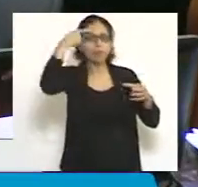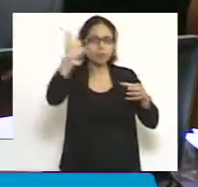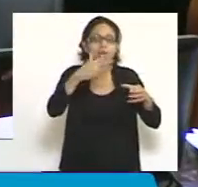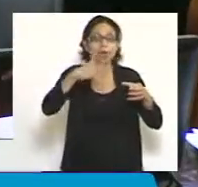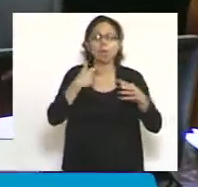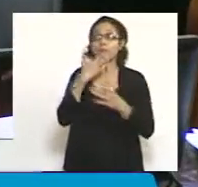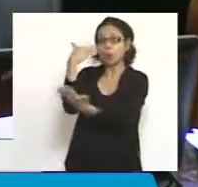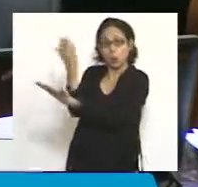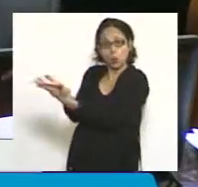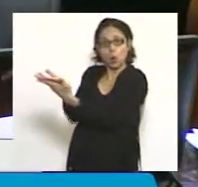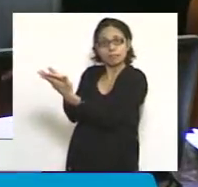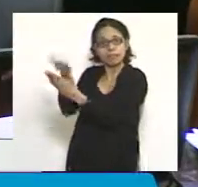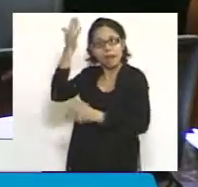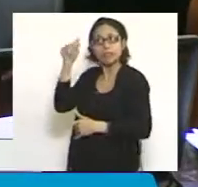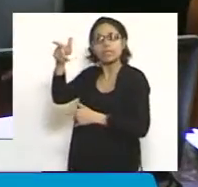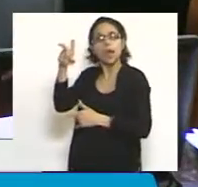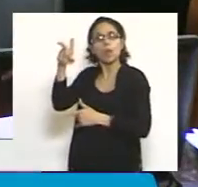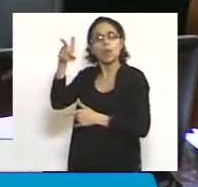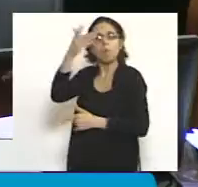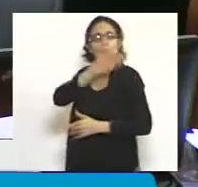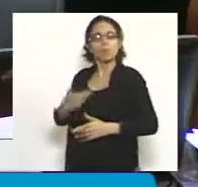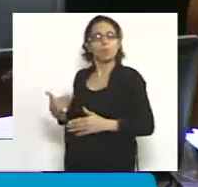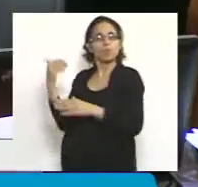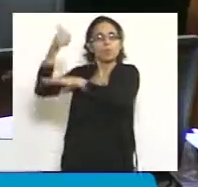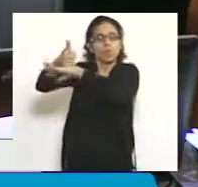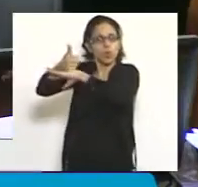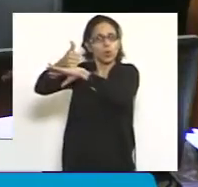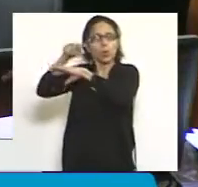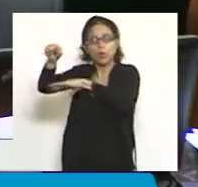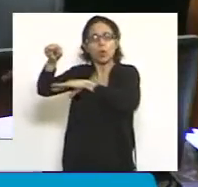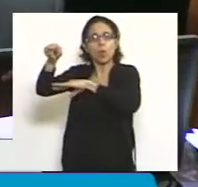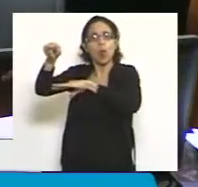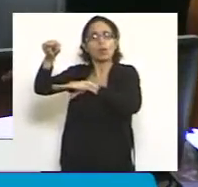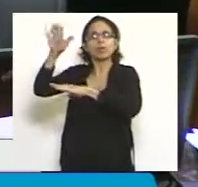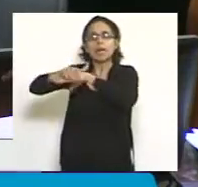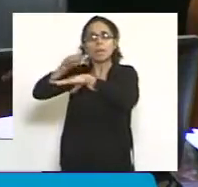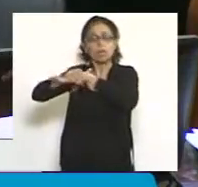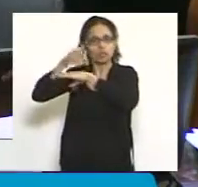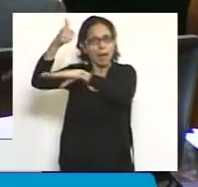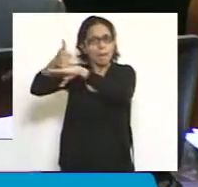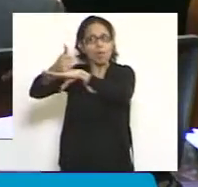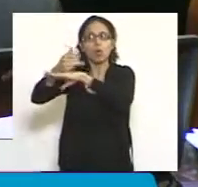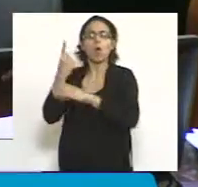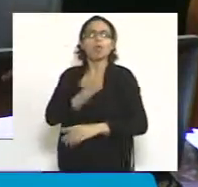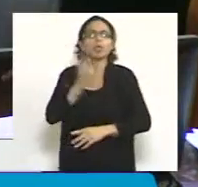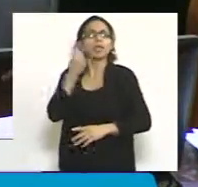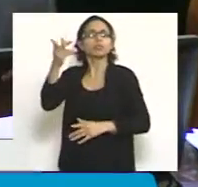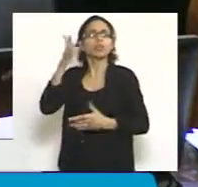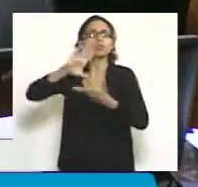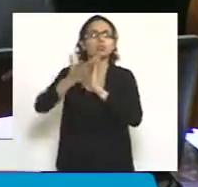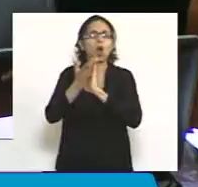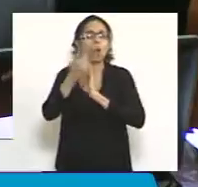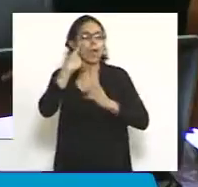la Nación la facultad de revisar y de tener a su cargo la que era la Dirección de Observaciones